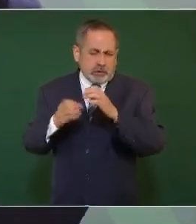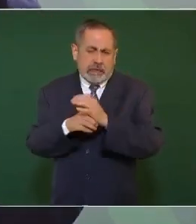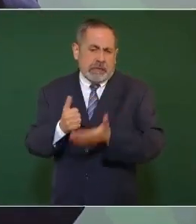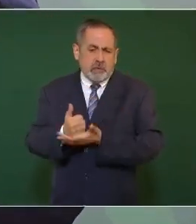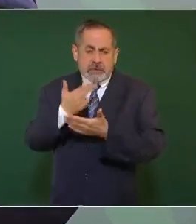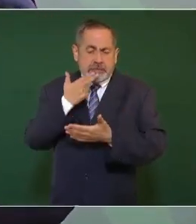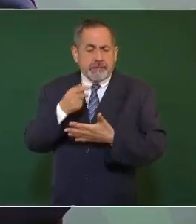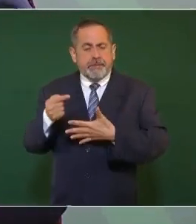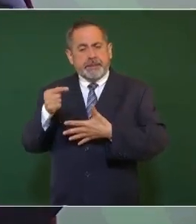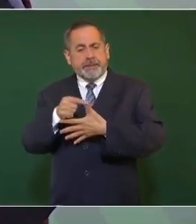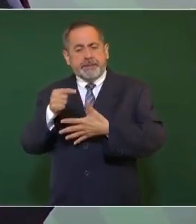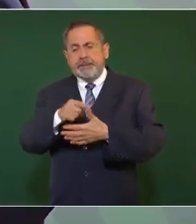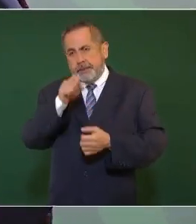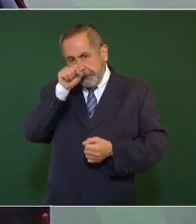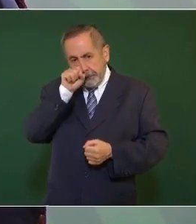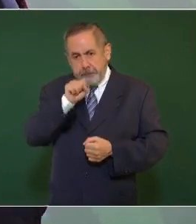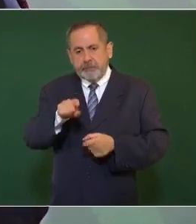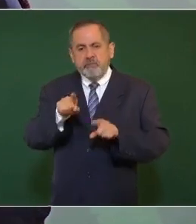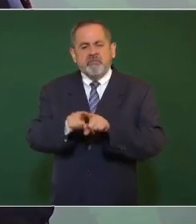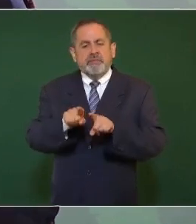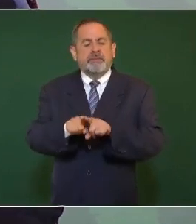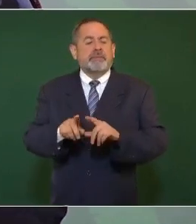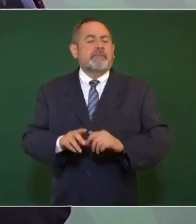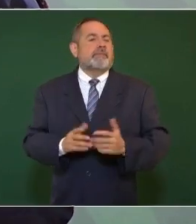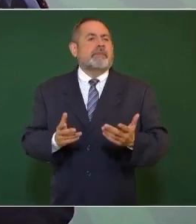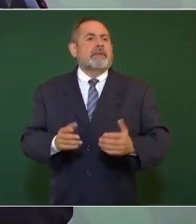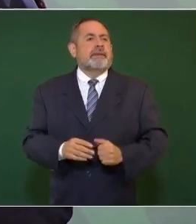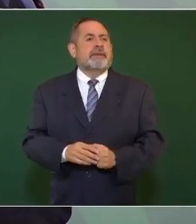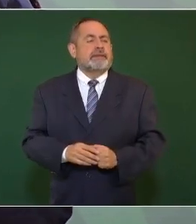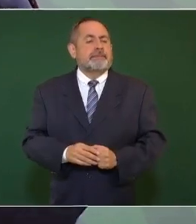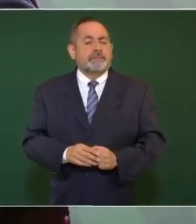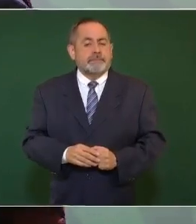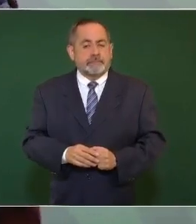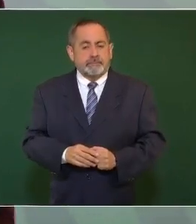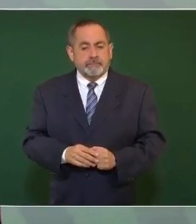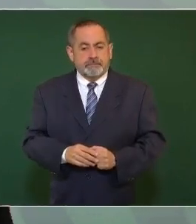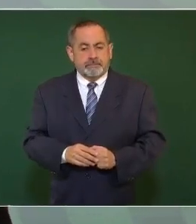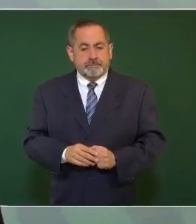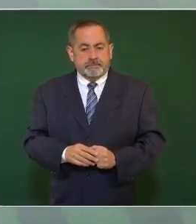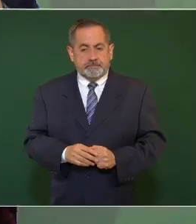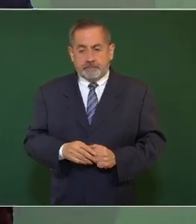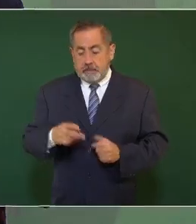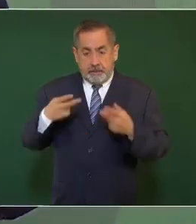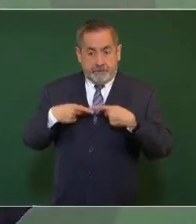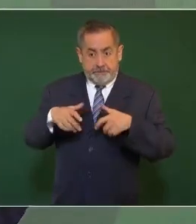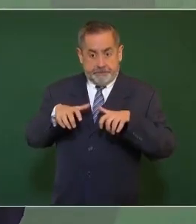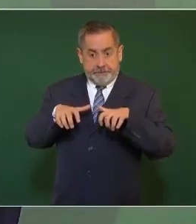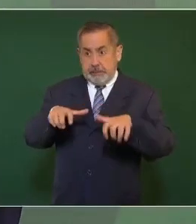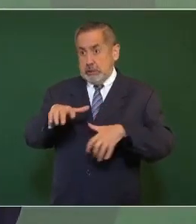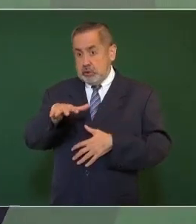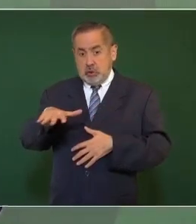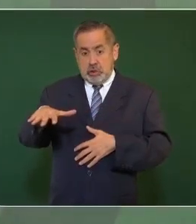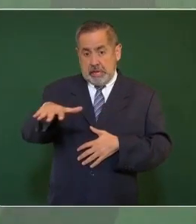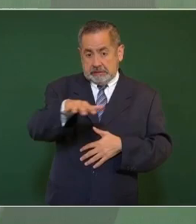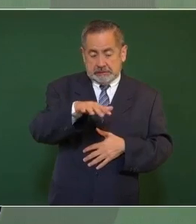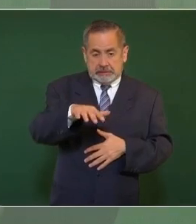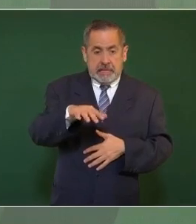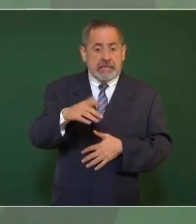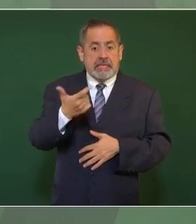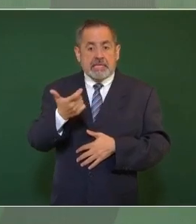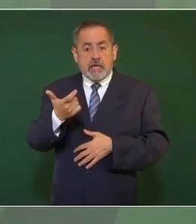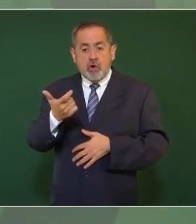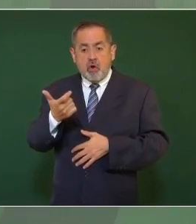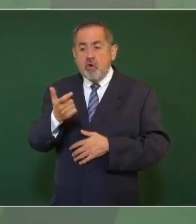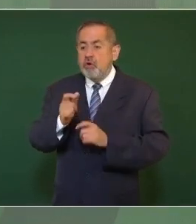muchas, pero otra cosa que ha ayudado es que el apoyo al pueblo no se dé